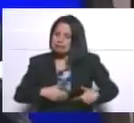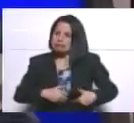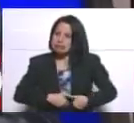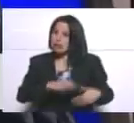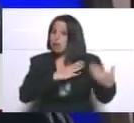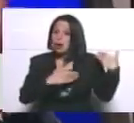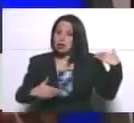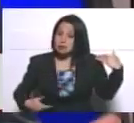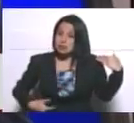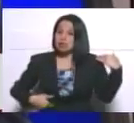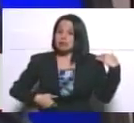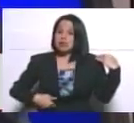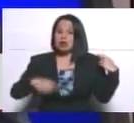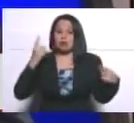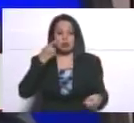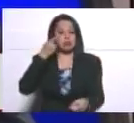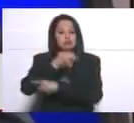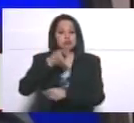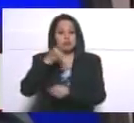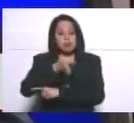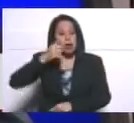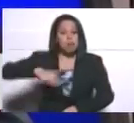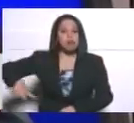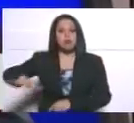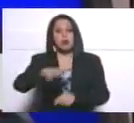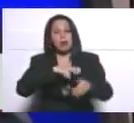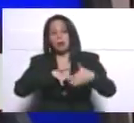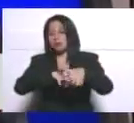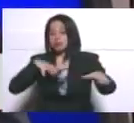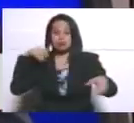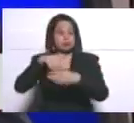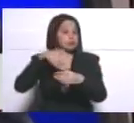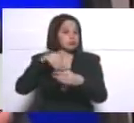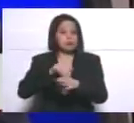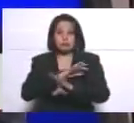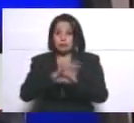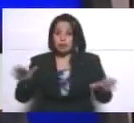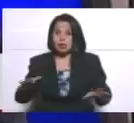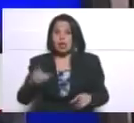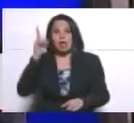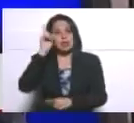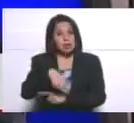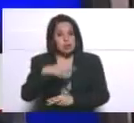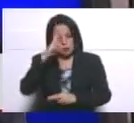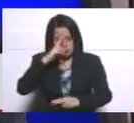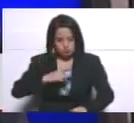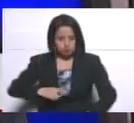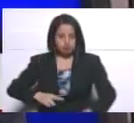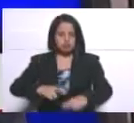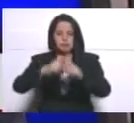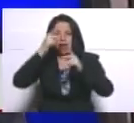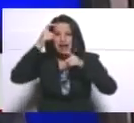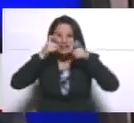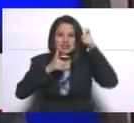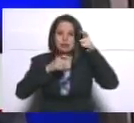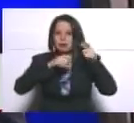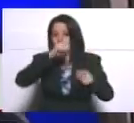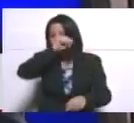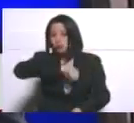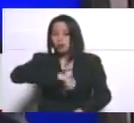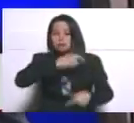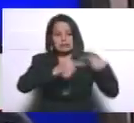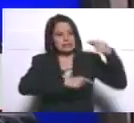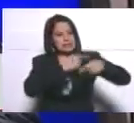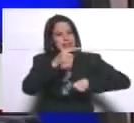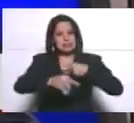de la República, porque así lo decidió la mayoría de este pueblo, es hacerle también el reconocimiento a Chávez, a ese comandante eterno, que nos